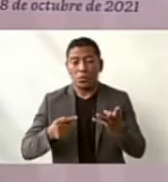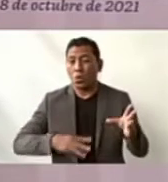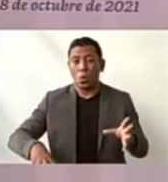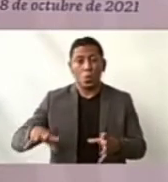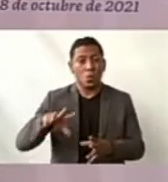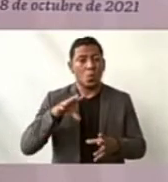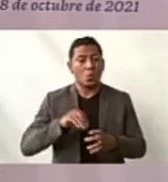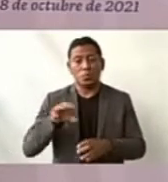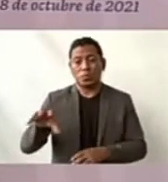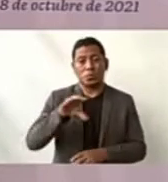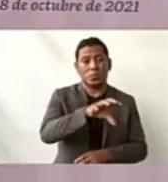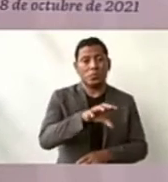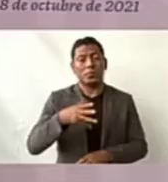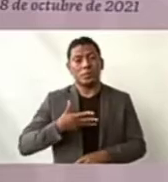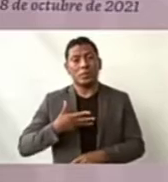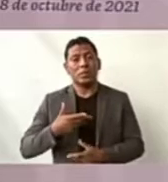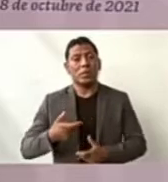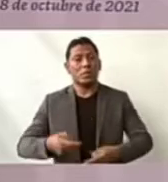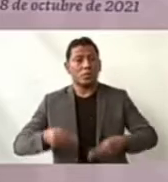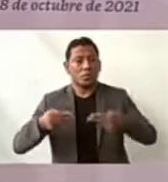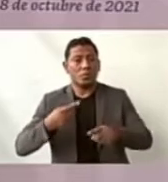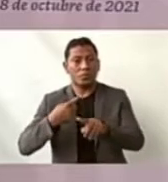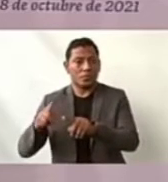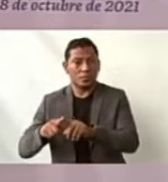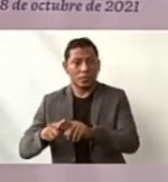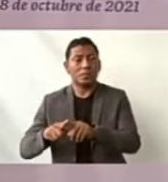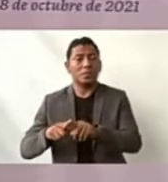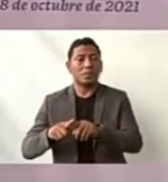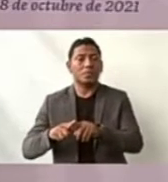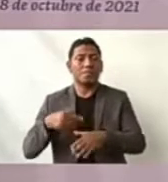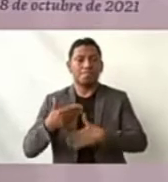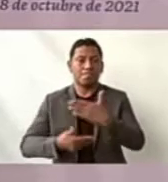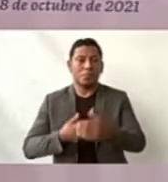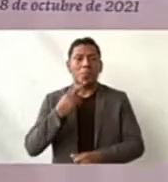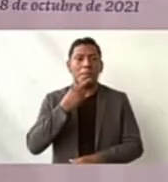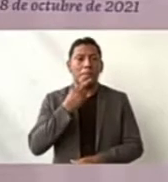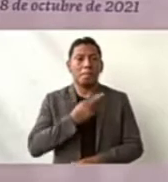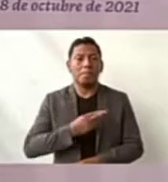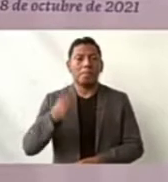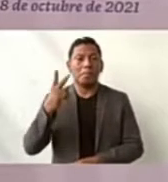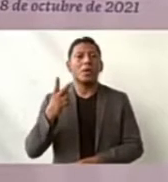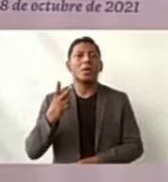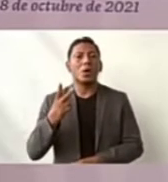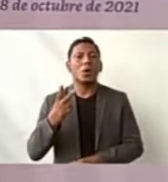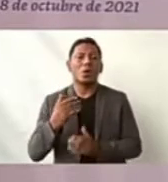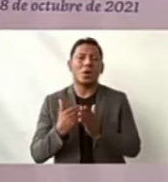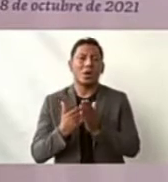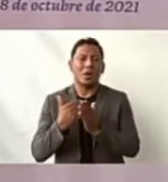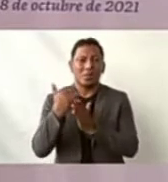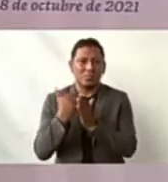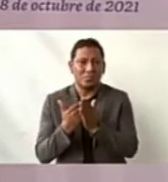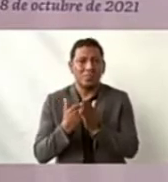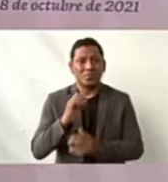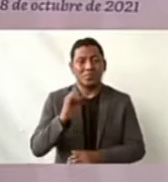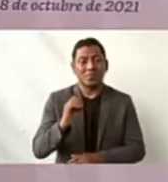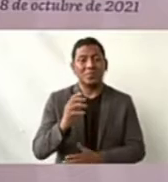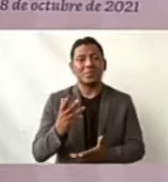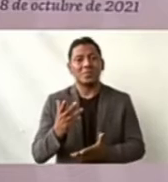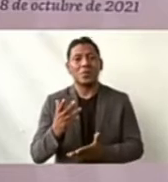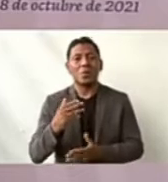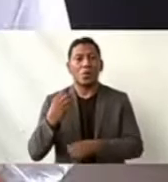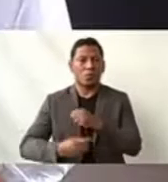sectores de la economía y pasar a una economía que ofrece oportunidades